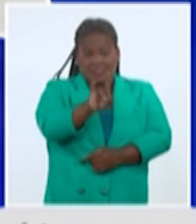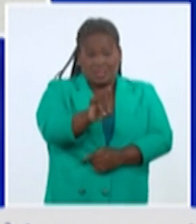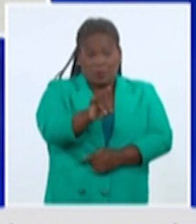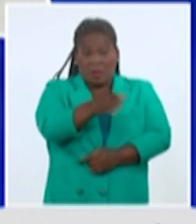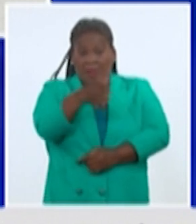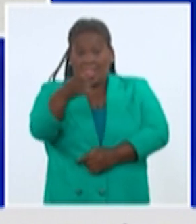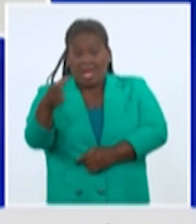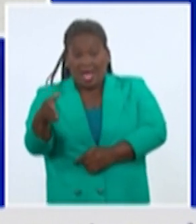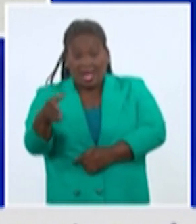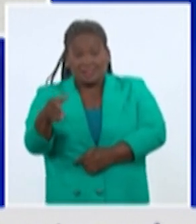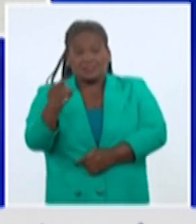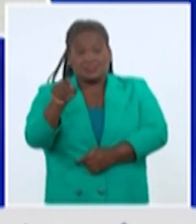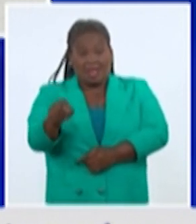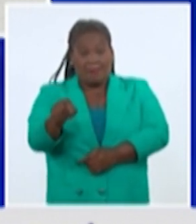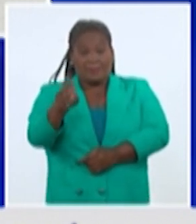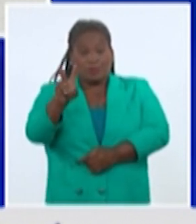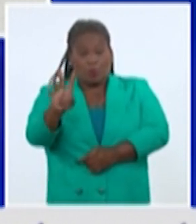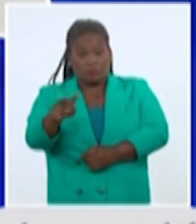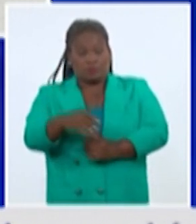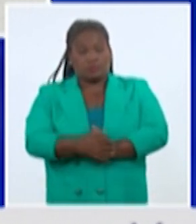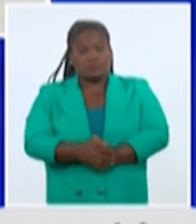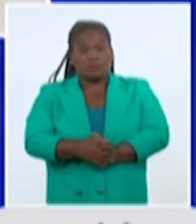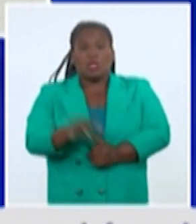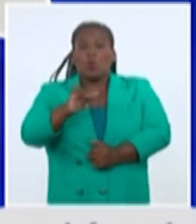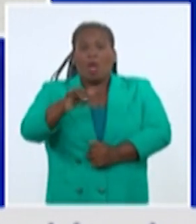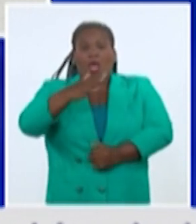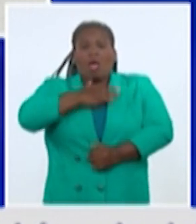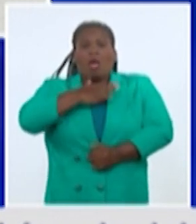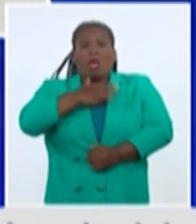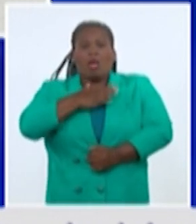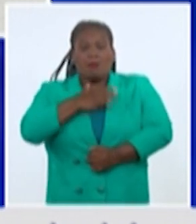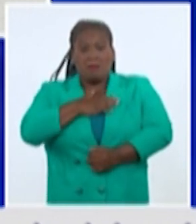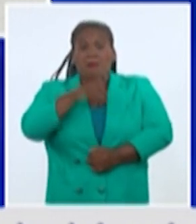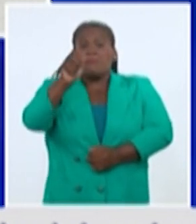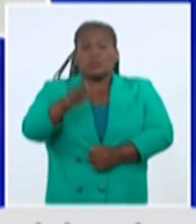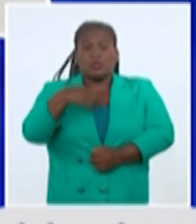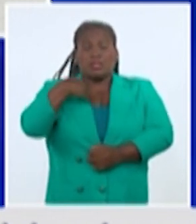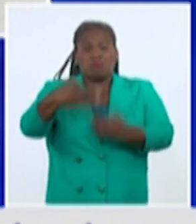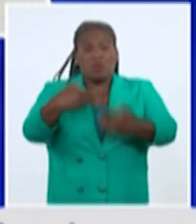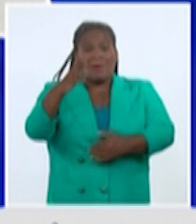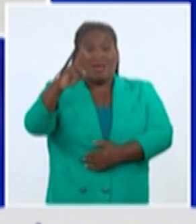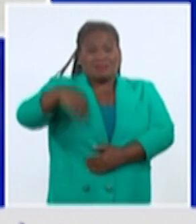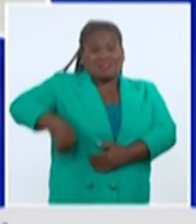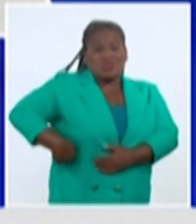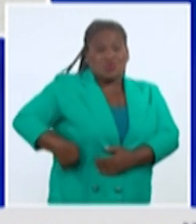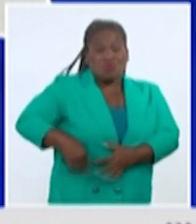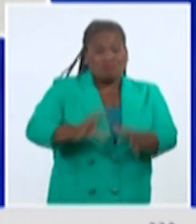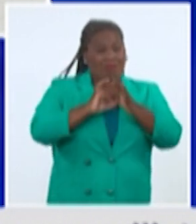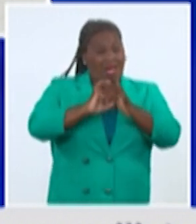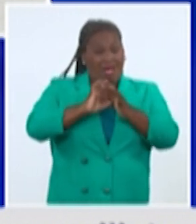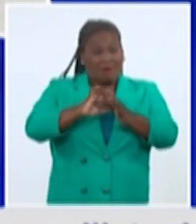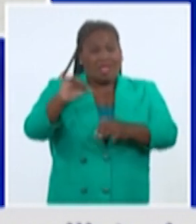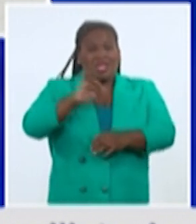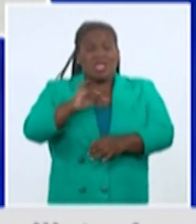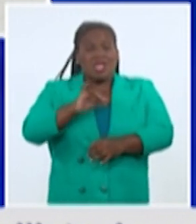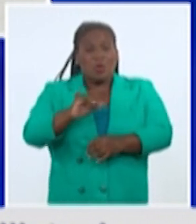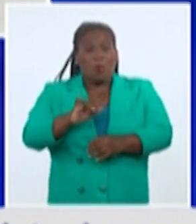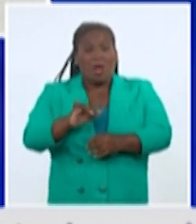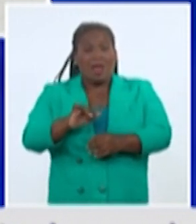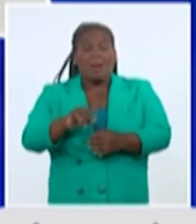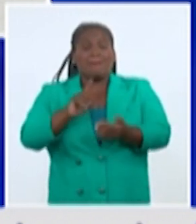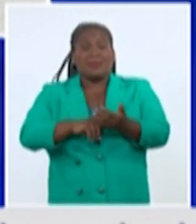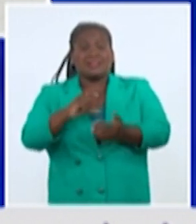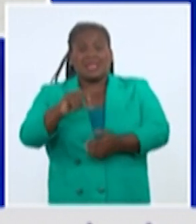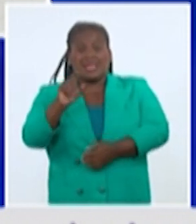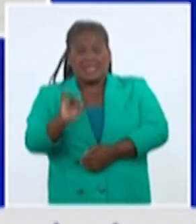de edad los asmáticos, los pacientes con insuficiencia renal crónica, las parálisis cerebral infantil de 6 años